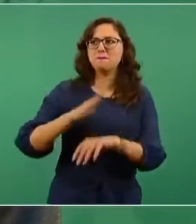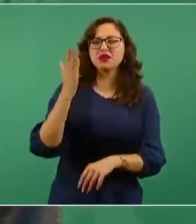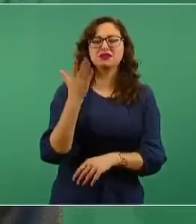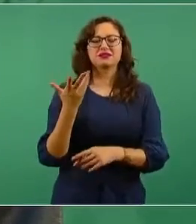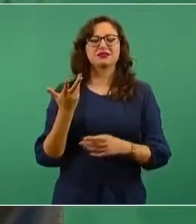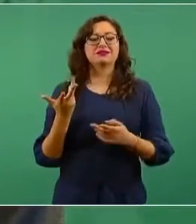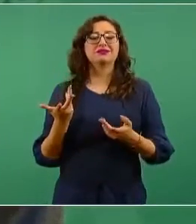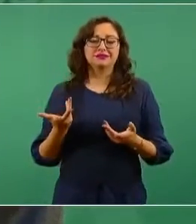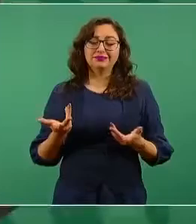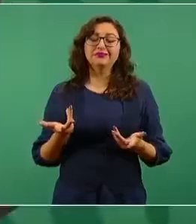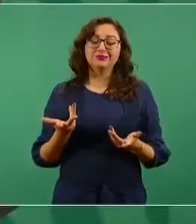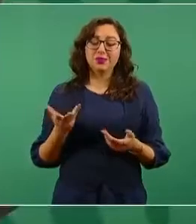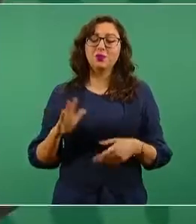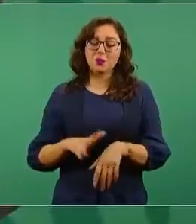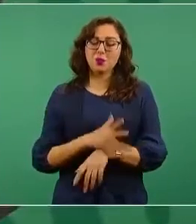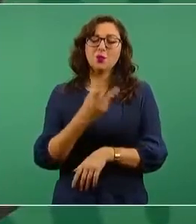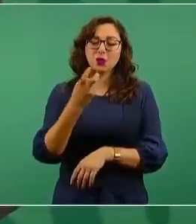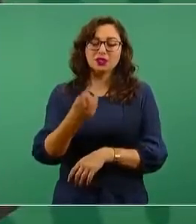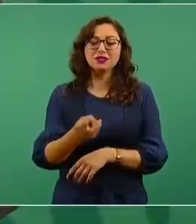Entonces,